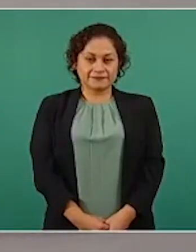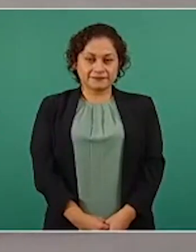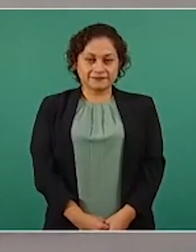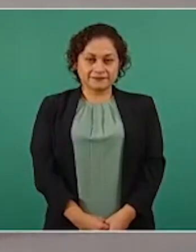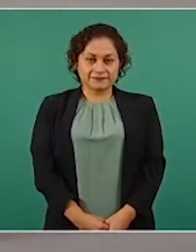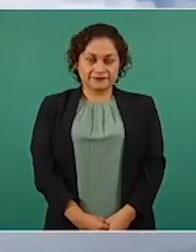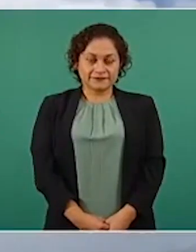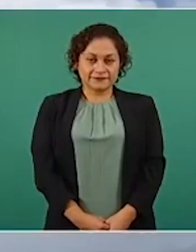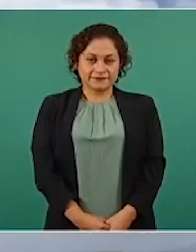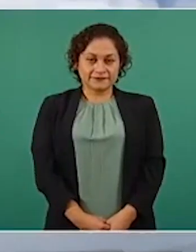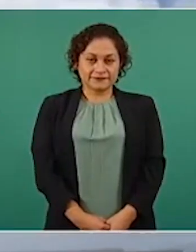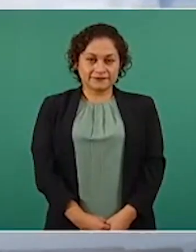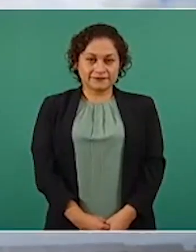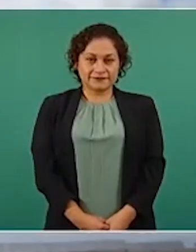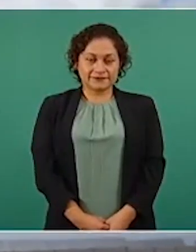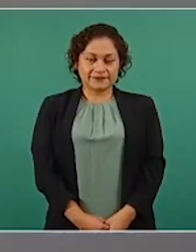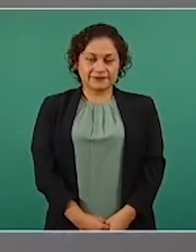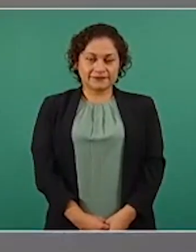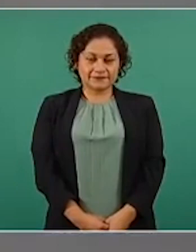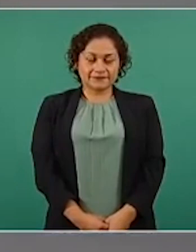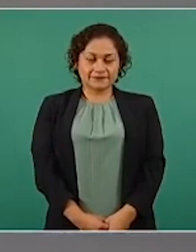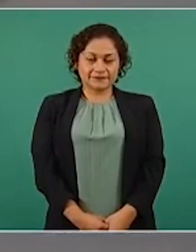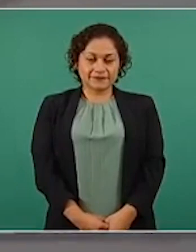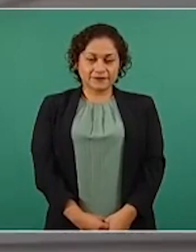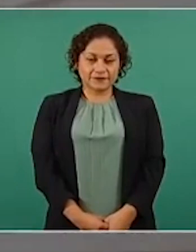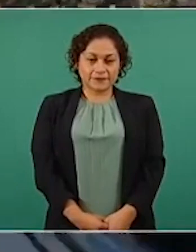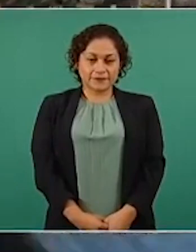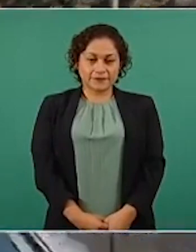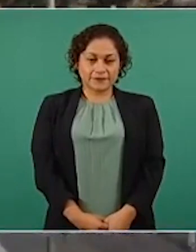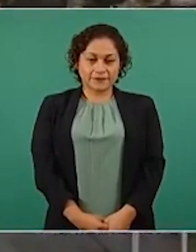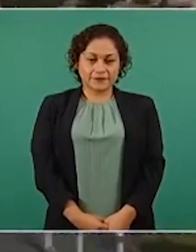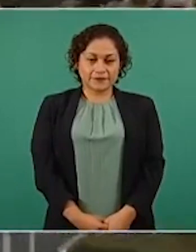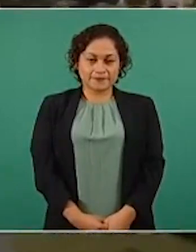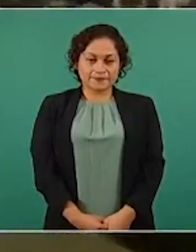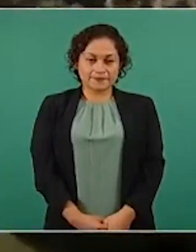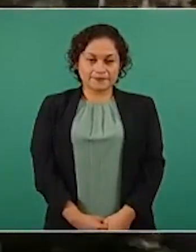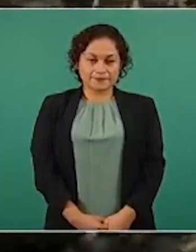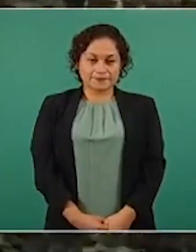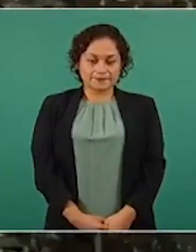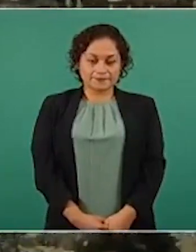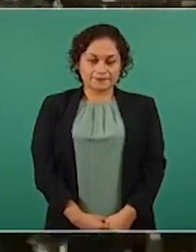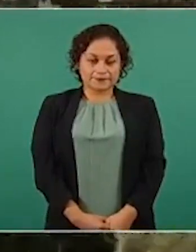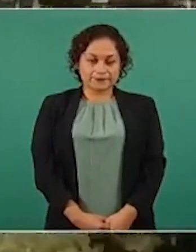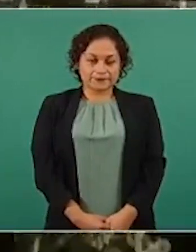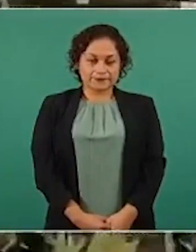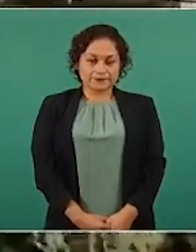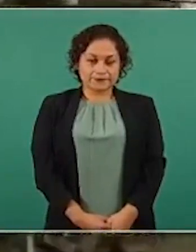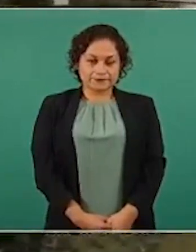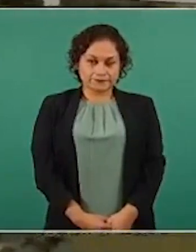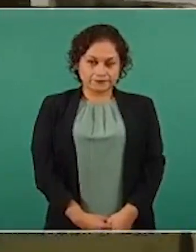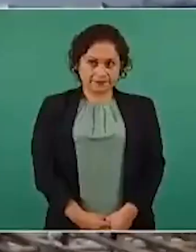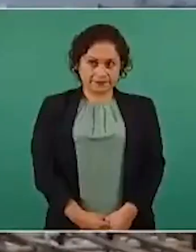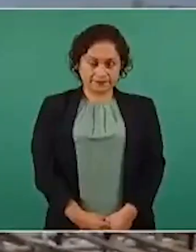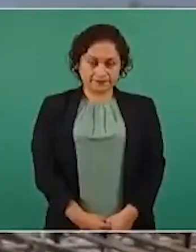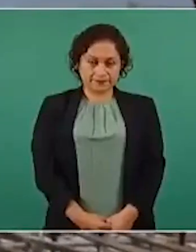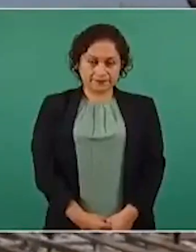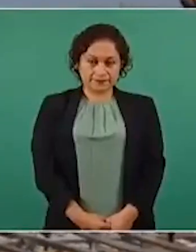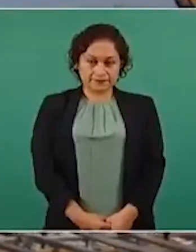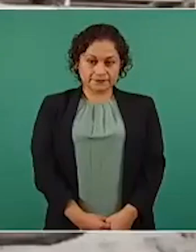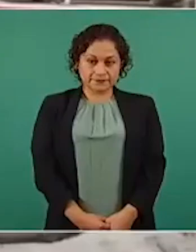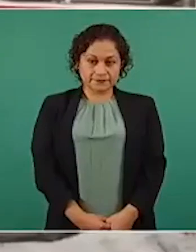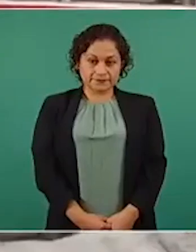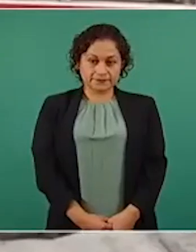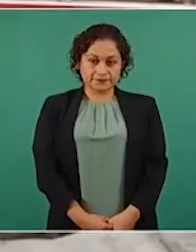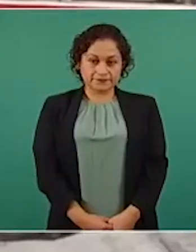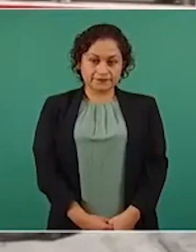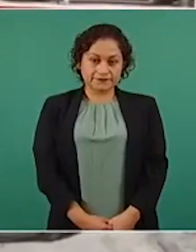trabajos de colocación de la reja galvanizada con picos de seguridad. En la interconexión vial, tramo Caseta-Tultepec-Santa Lucía, se trabaja